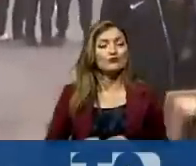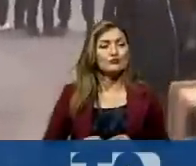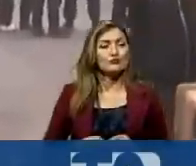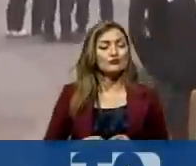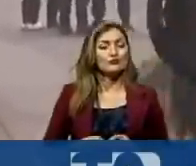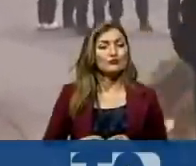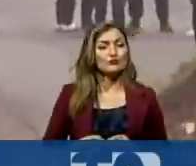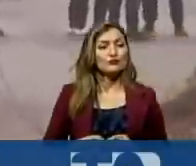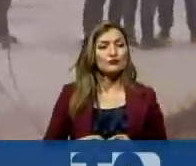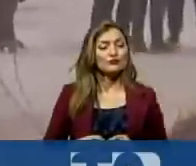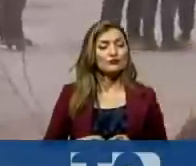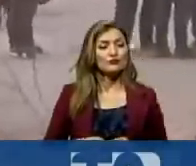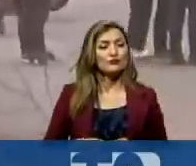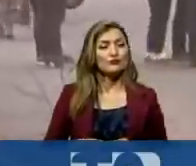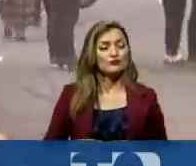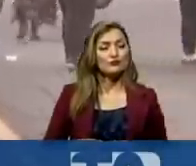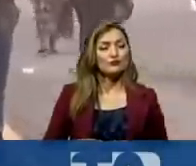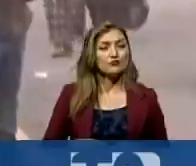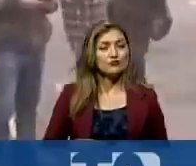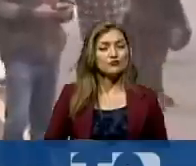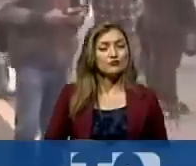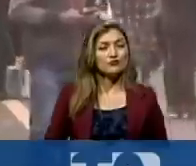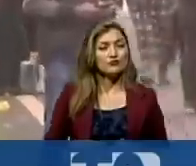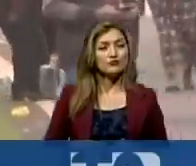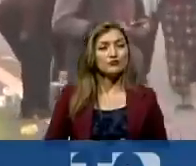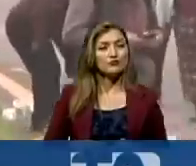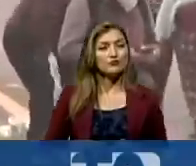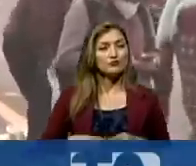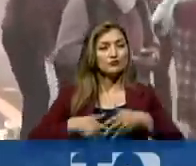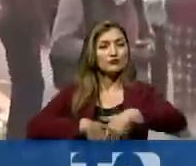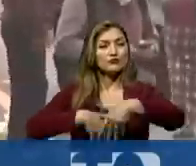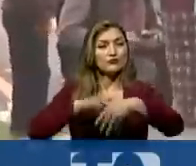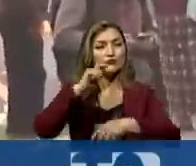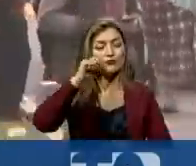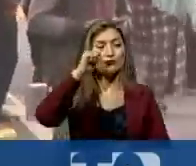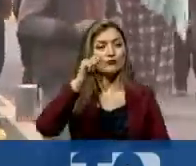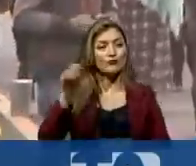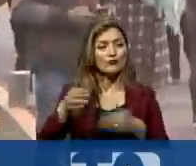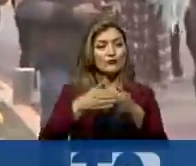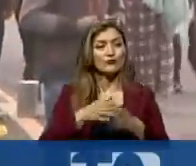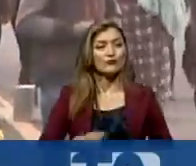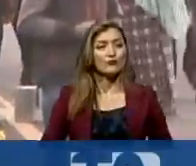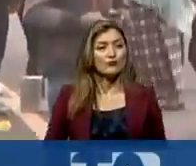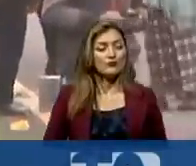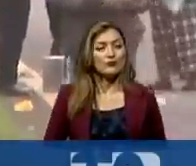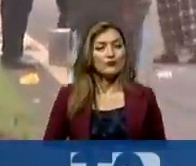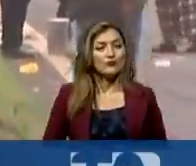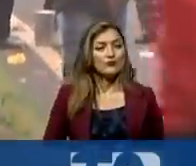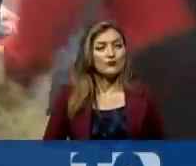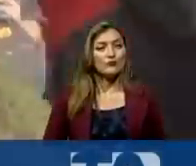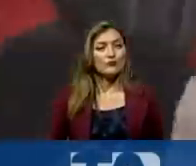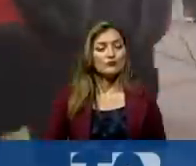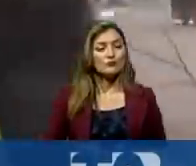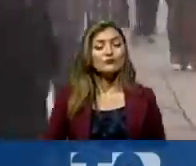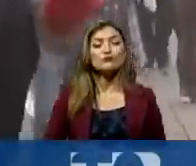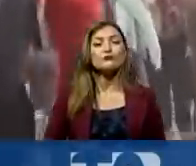pueden observar pues los manifestantes continúan e incluso nos manifestaron los dirigentes que se van ir sumando de a